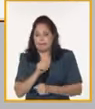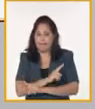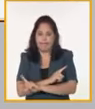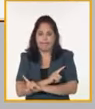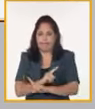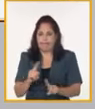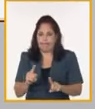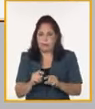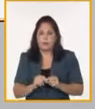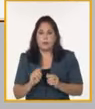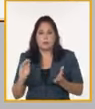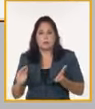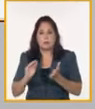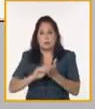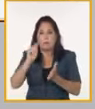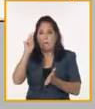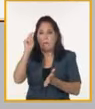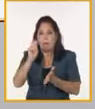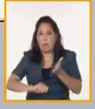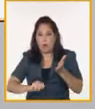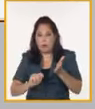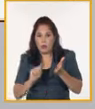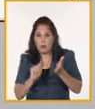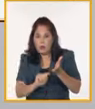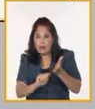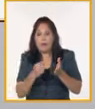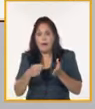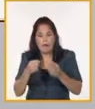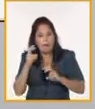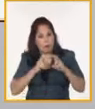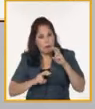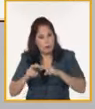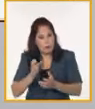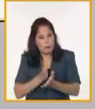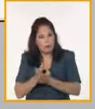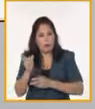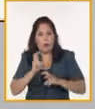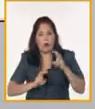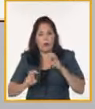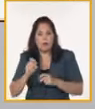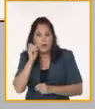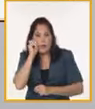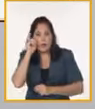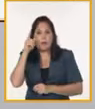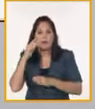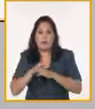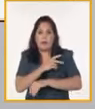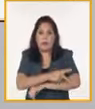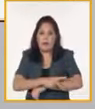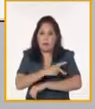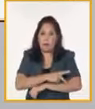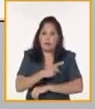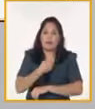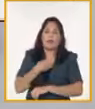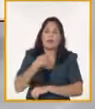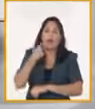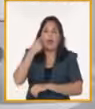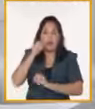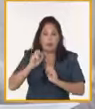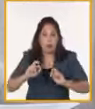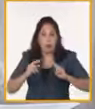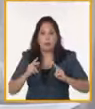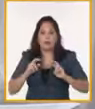está incorporada y es un tema que tenemos que seguir estudiando porque hemos visto experiencia en muchos países algunos las duplican otros la